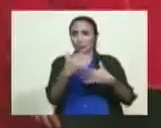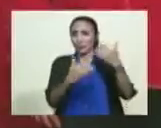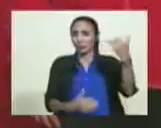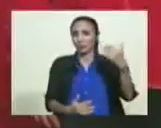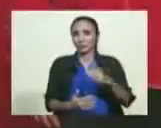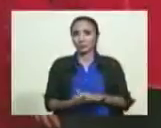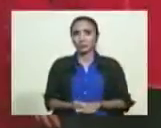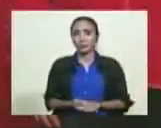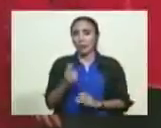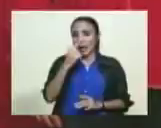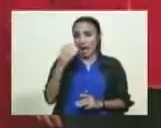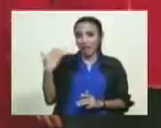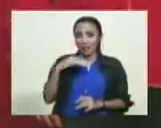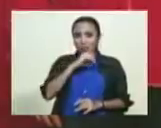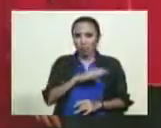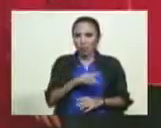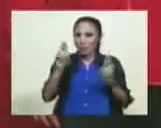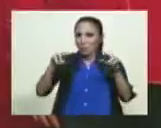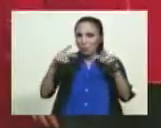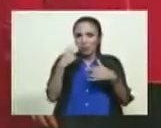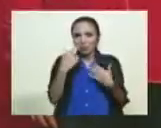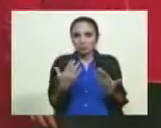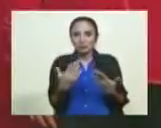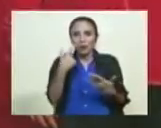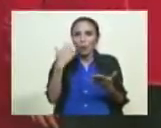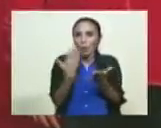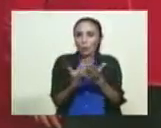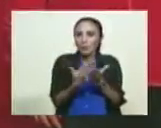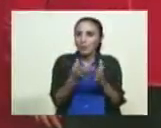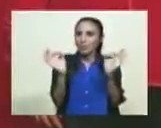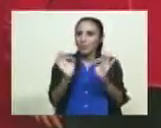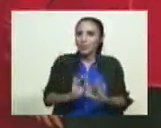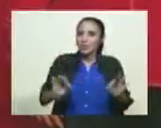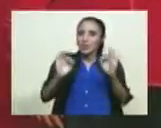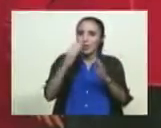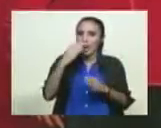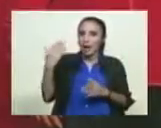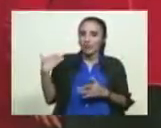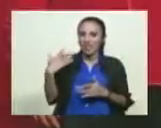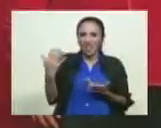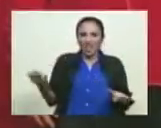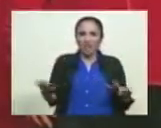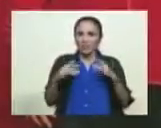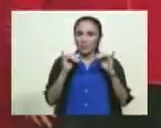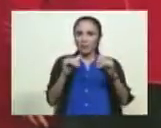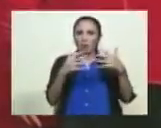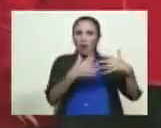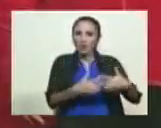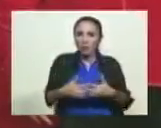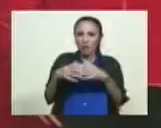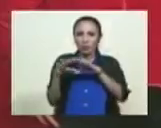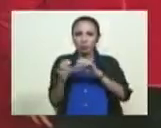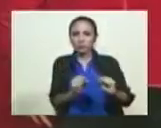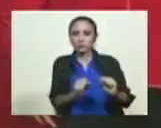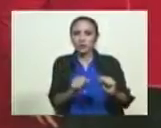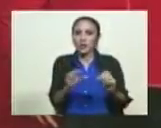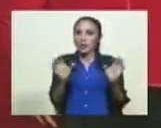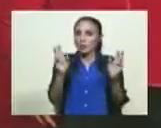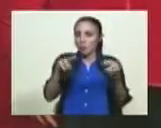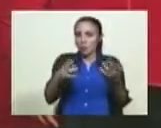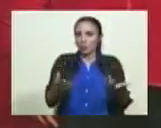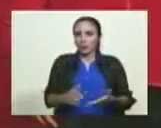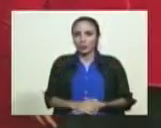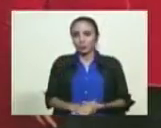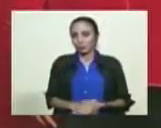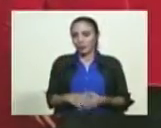No se ha visto en la historia de la humanidad un país que sea colonia y se haya desarrollado. Eso